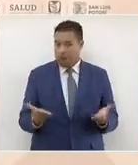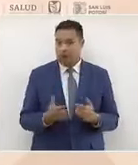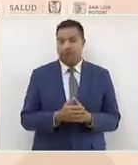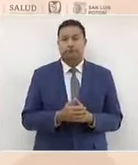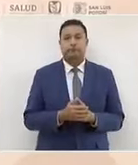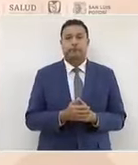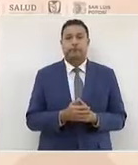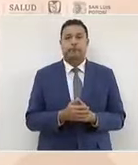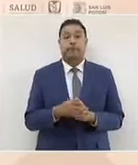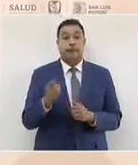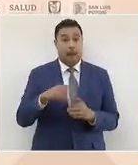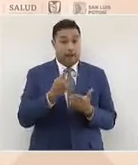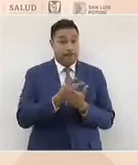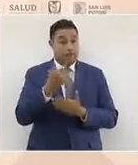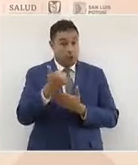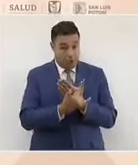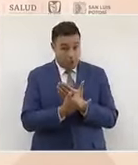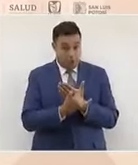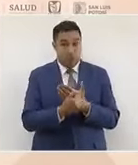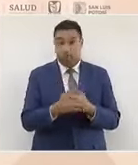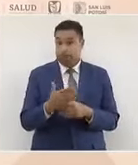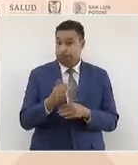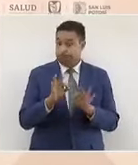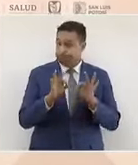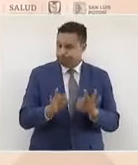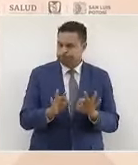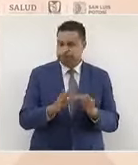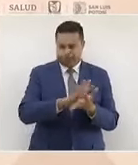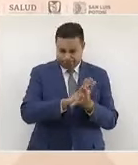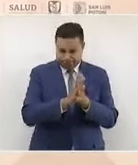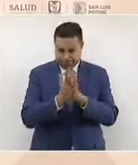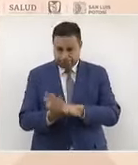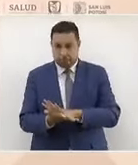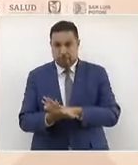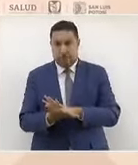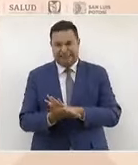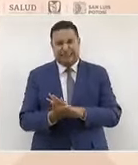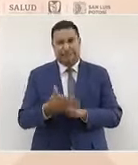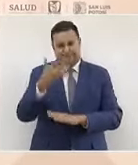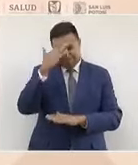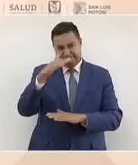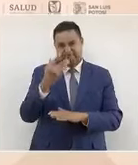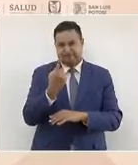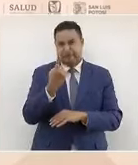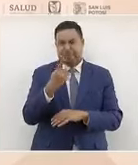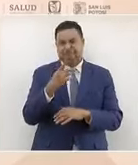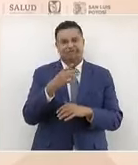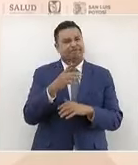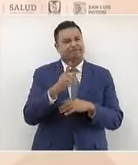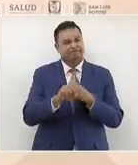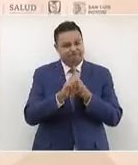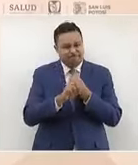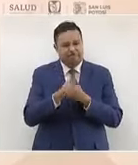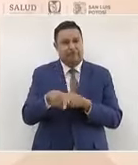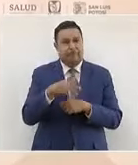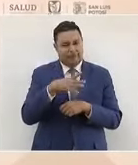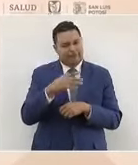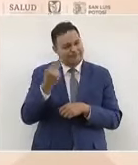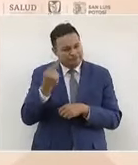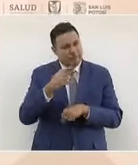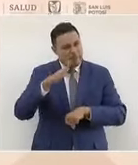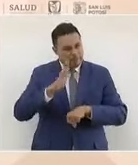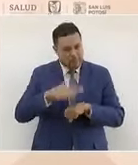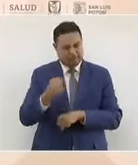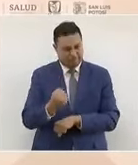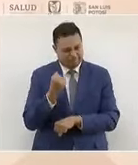parte activa de este gran proyecto transformador, nos enfrentamos ante un gran desafío: fortalecer las unidades de